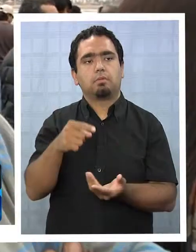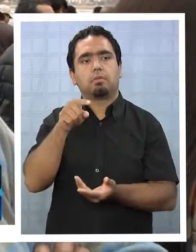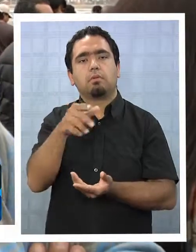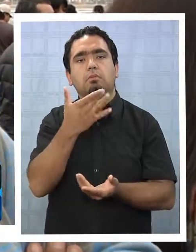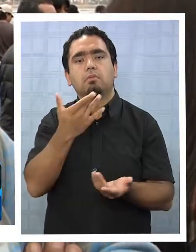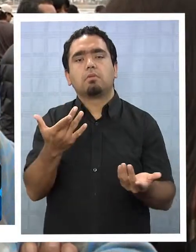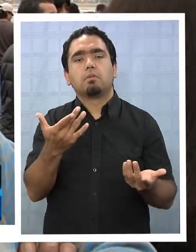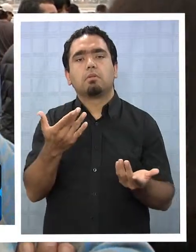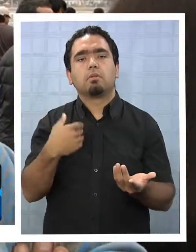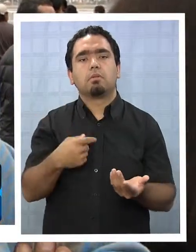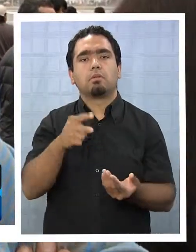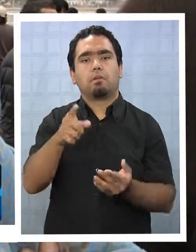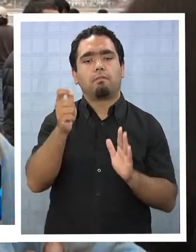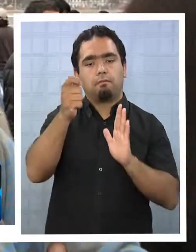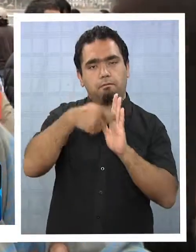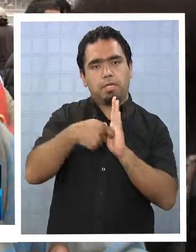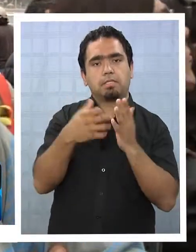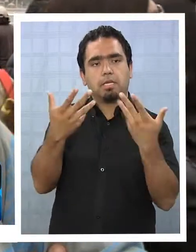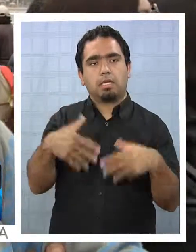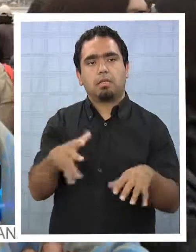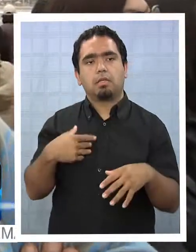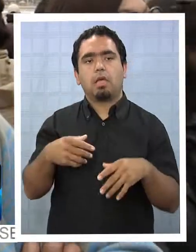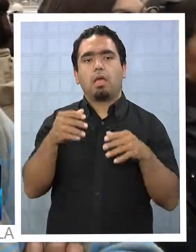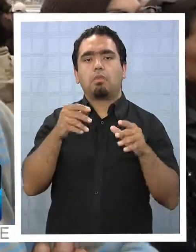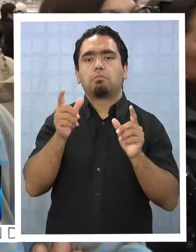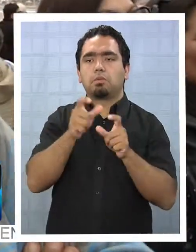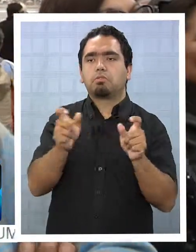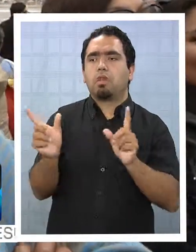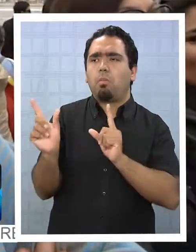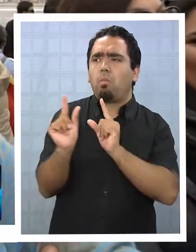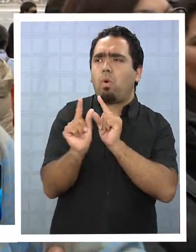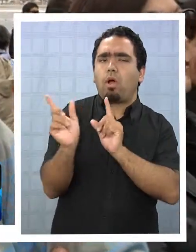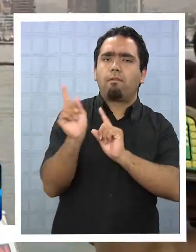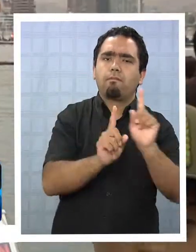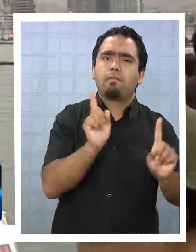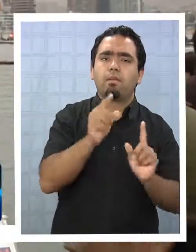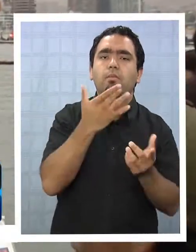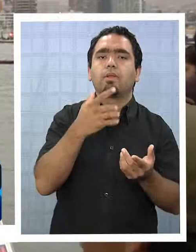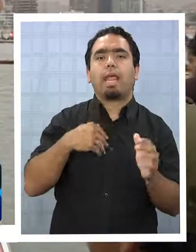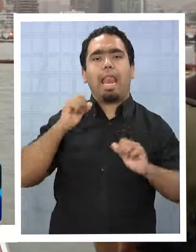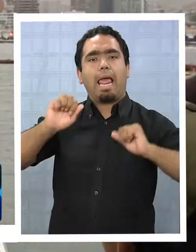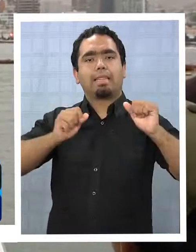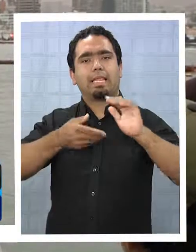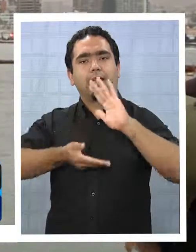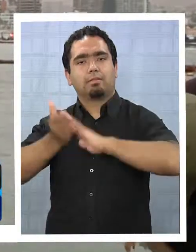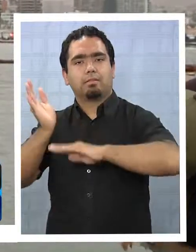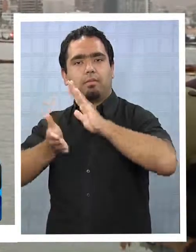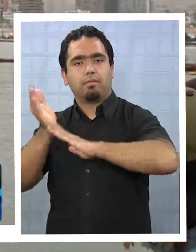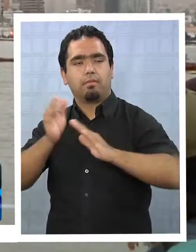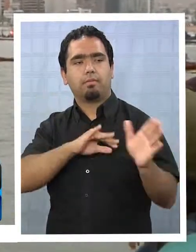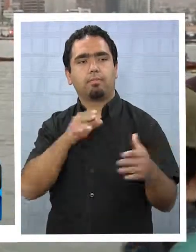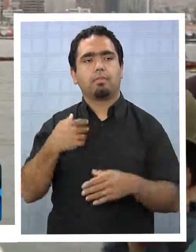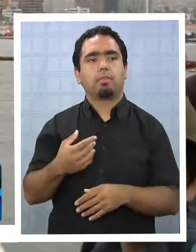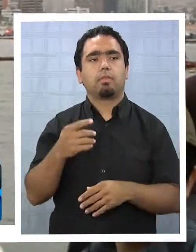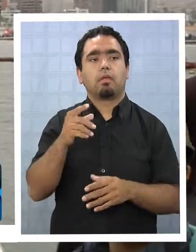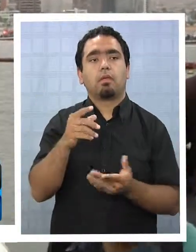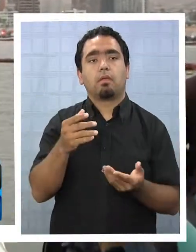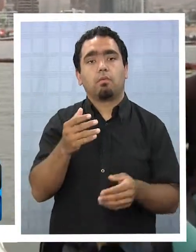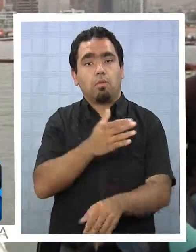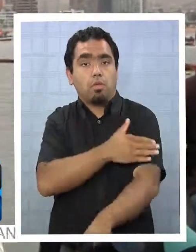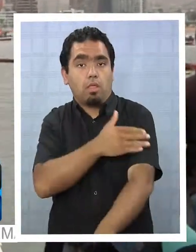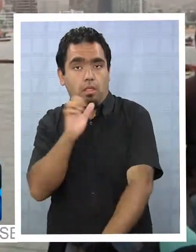¿A qué se puede ver? No, que la gente ya, estamos en la fecha, mucha gente tiene el pueblo de la Tirana ya, todos empezamos a irnos ya. Si cuando uno tiene, no sé, una